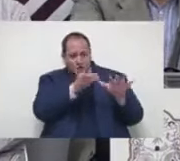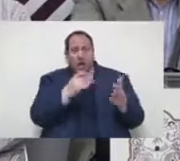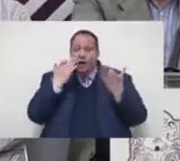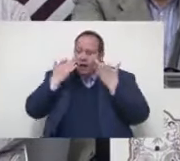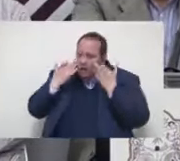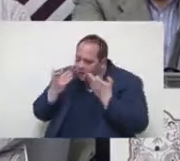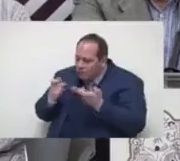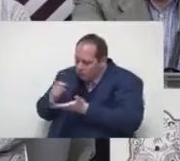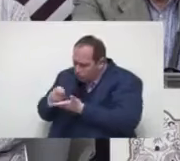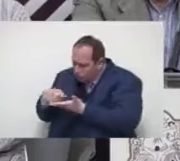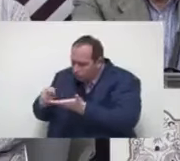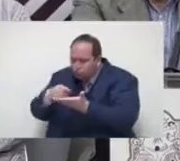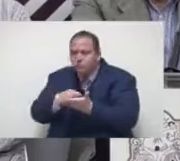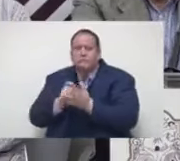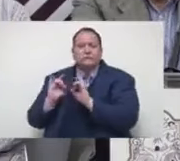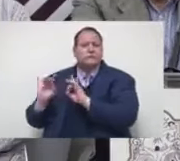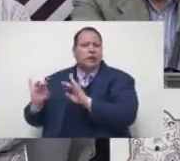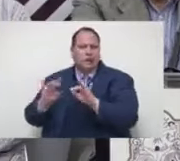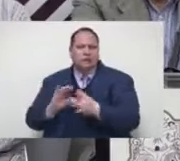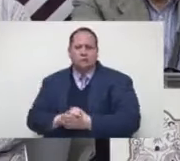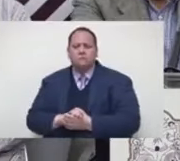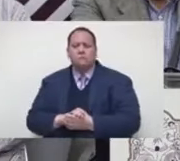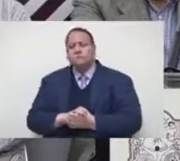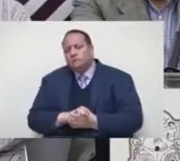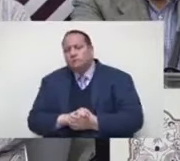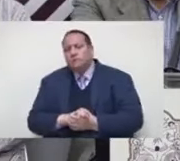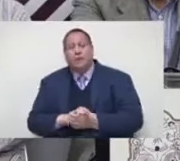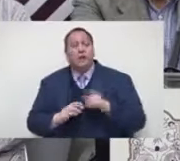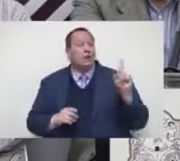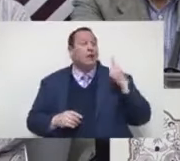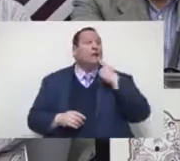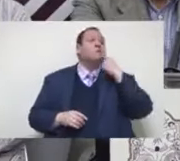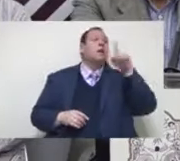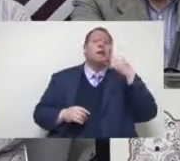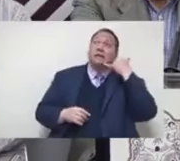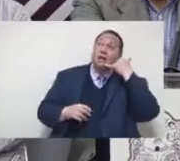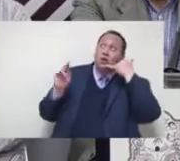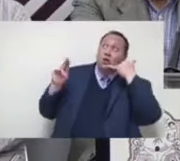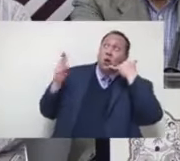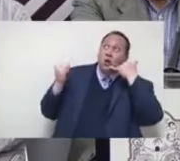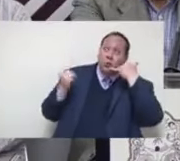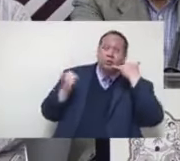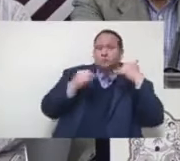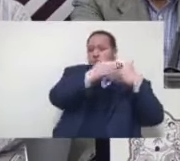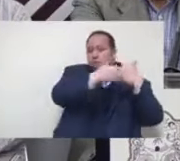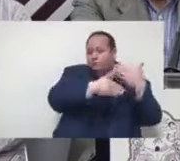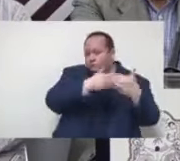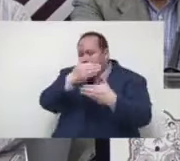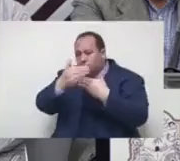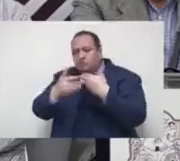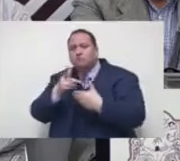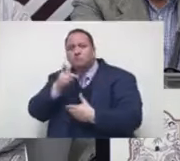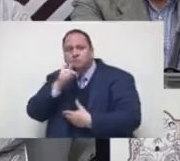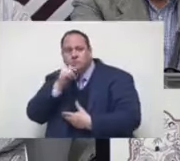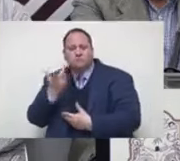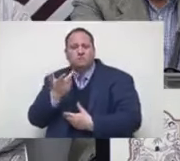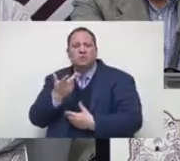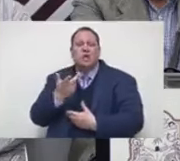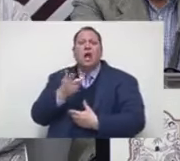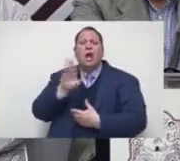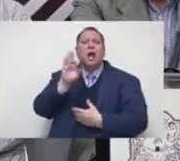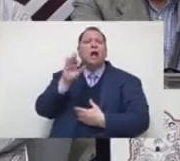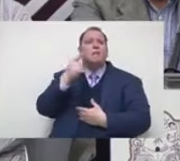gráfica, está toda la situación desde el momento de la denuncia en el 089, cómo concurre, cosa más, la policía de la Fuerza